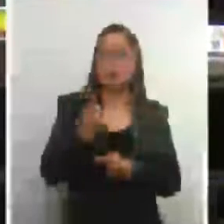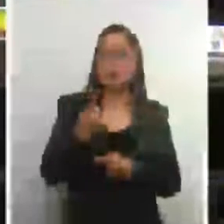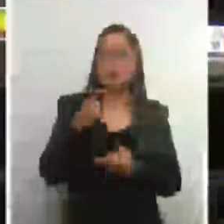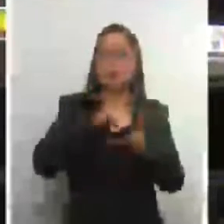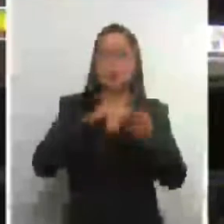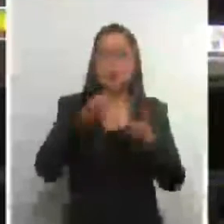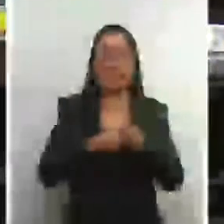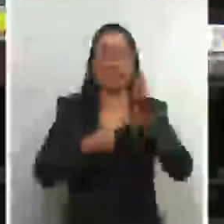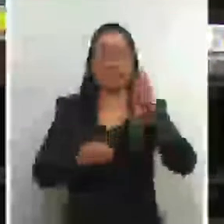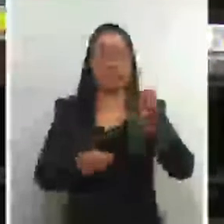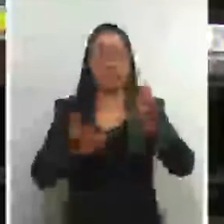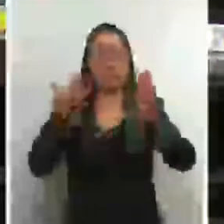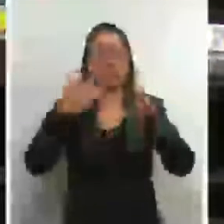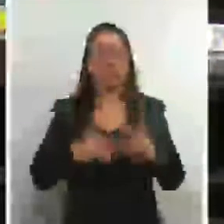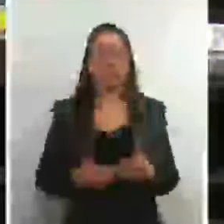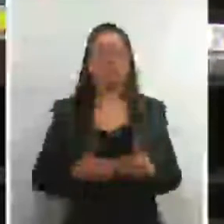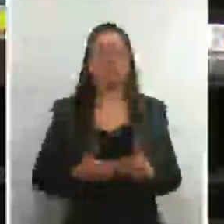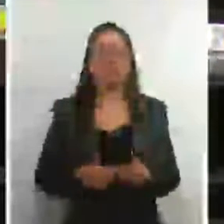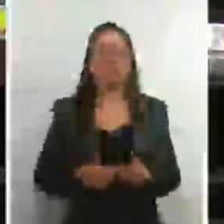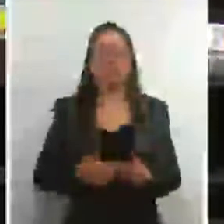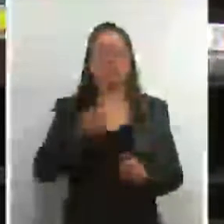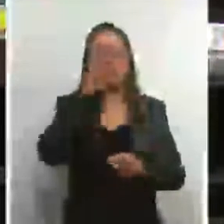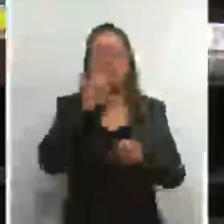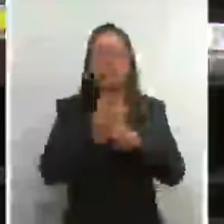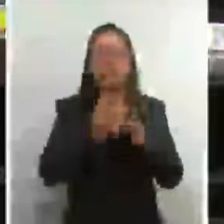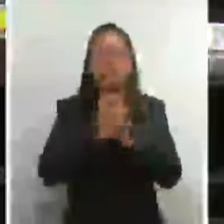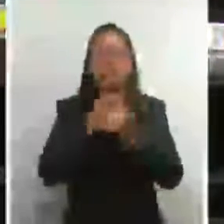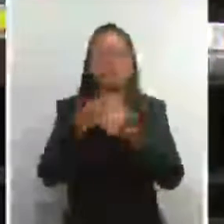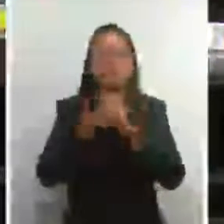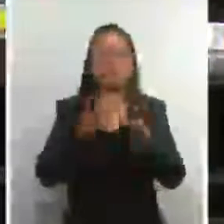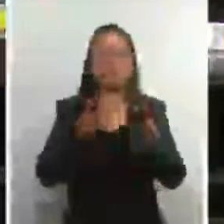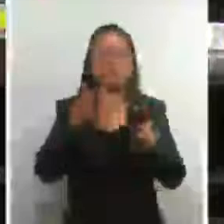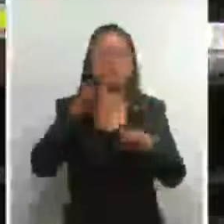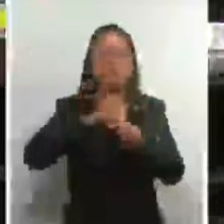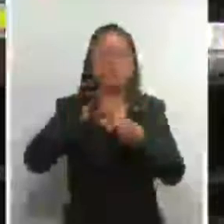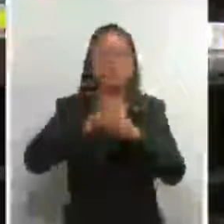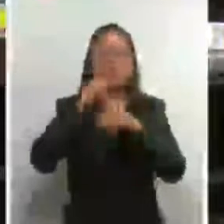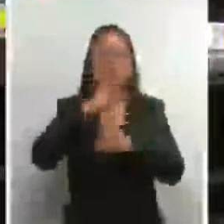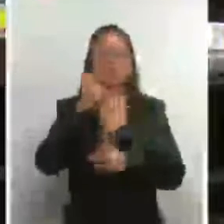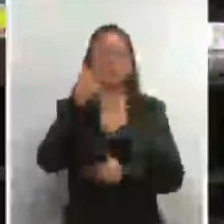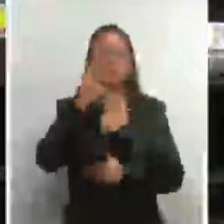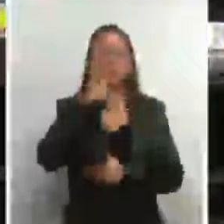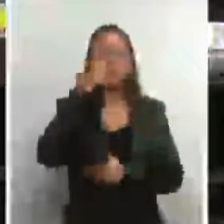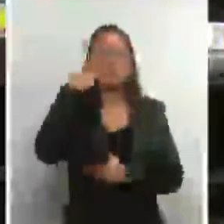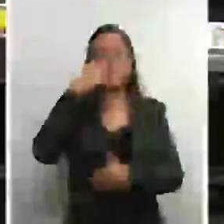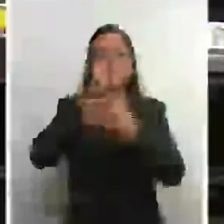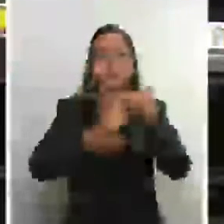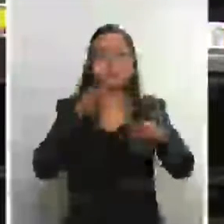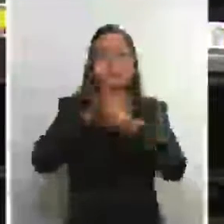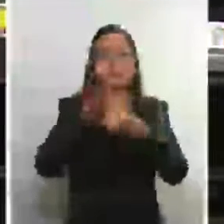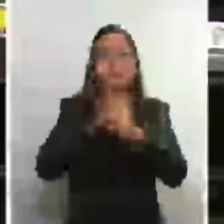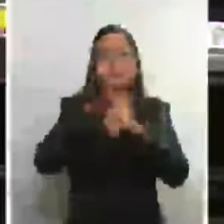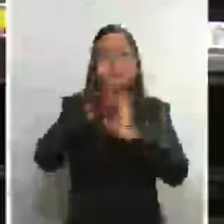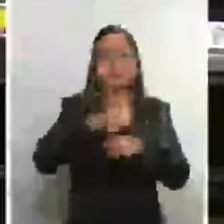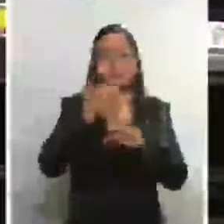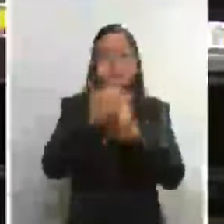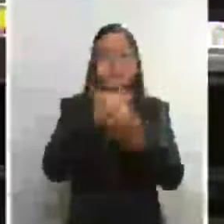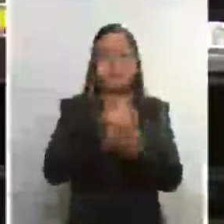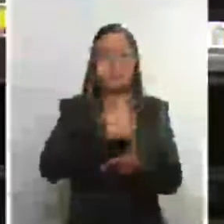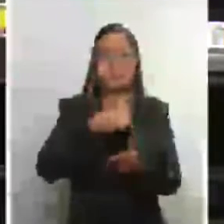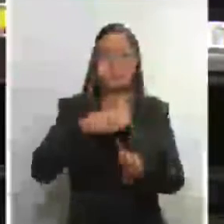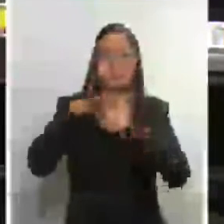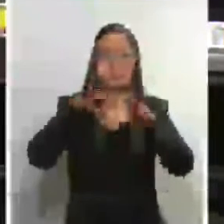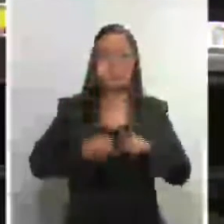del apartado B. Le pido a la Secretaría abra el sistema electrónico por 1 minuto para proceder a la votación, la